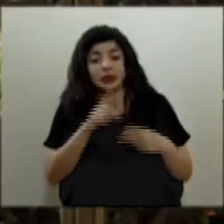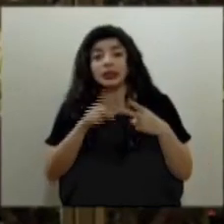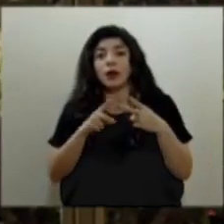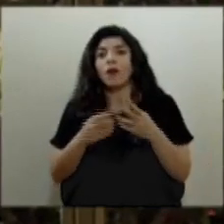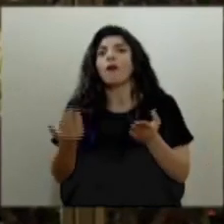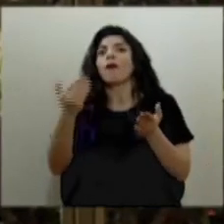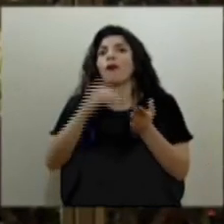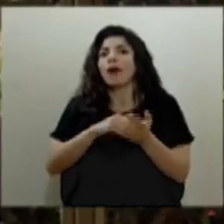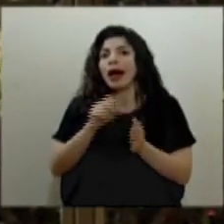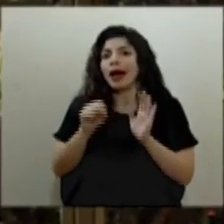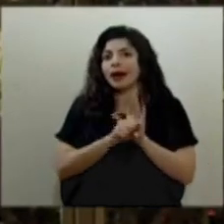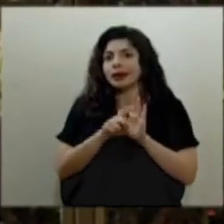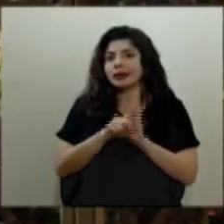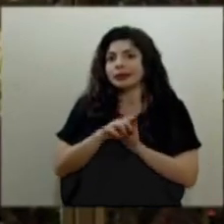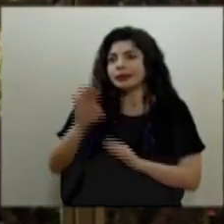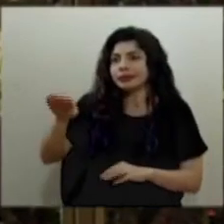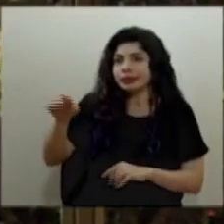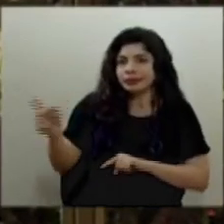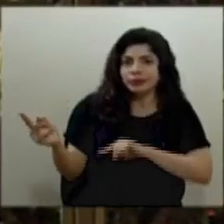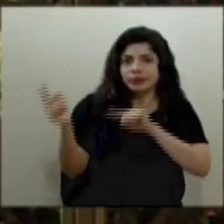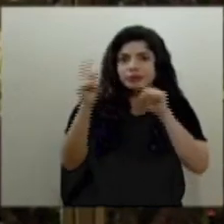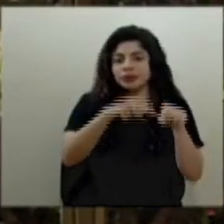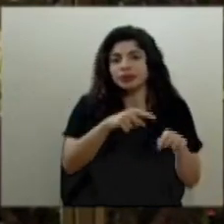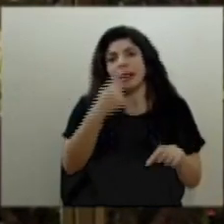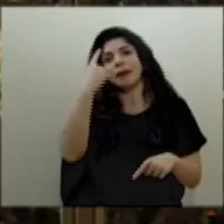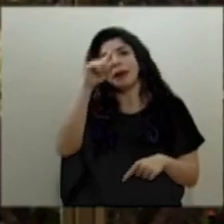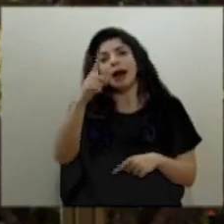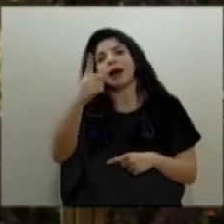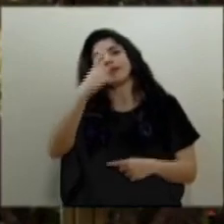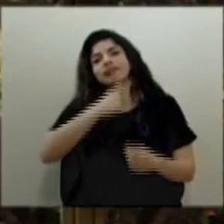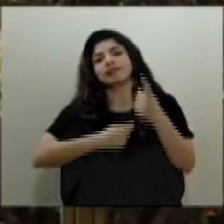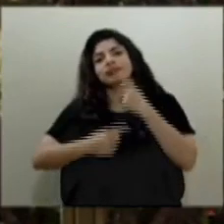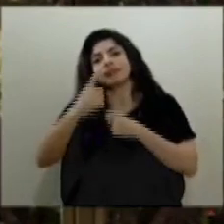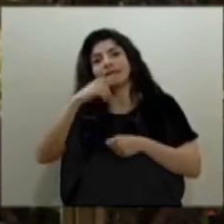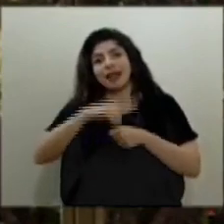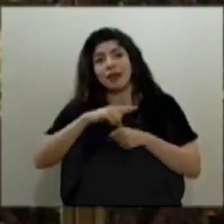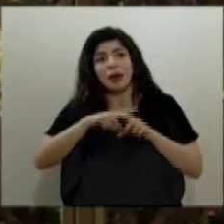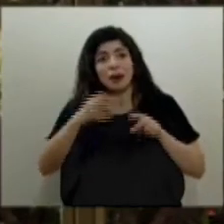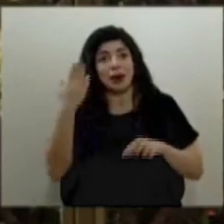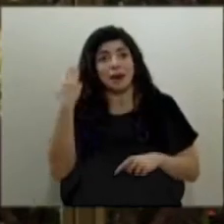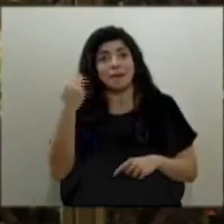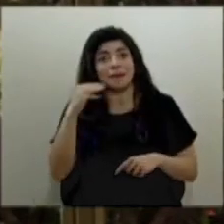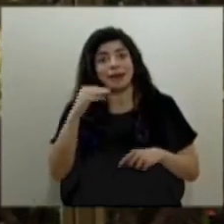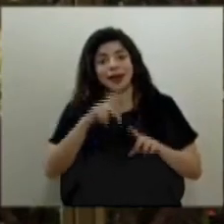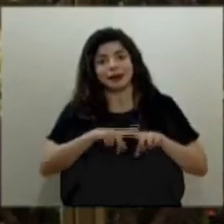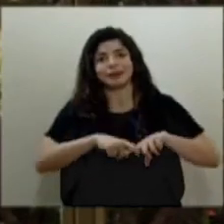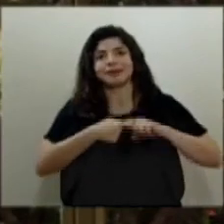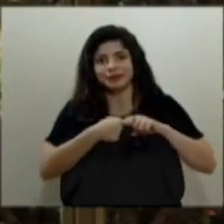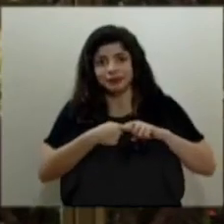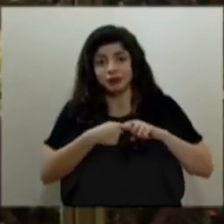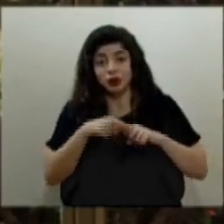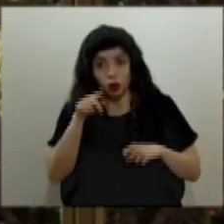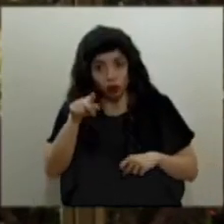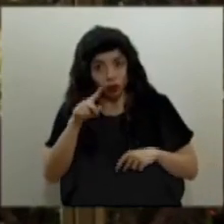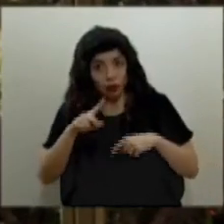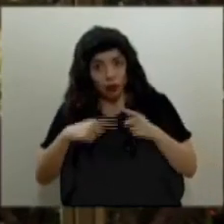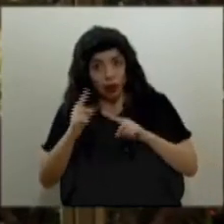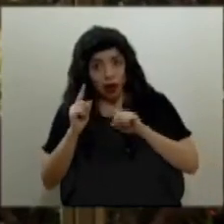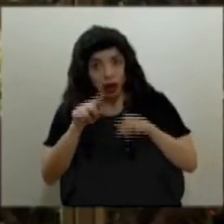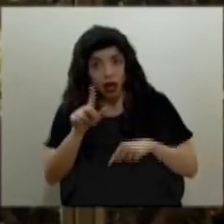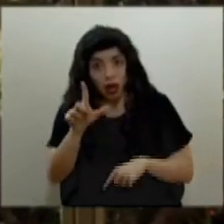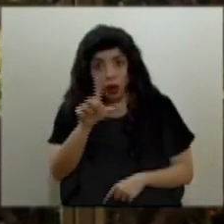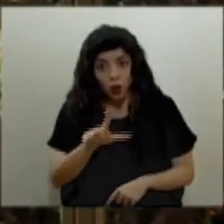nuevo por la Asamblea Legislativa para asistir a una comparecencia que fue suspendida el miércoles. Usted estará asistiendo el